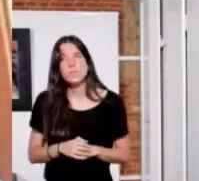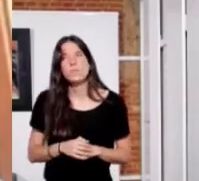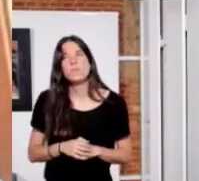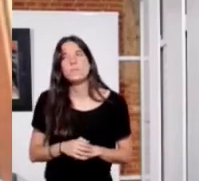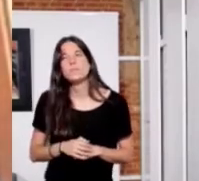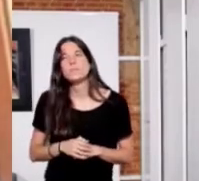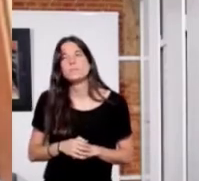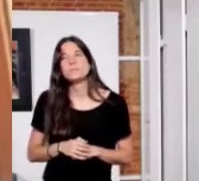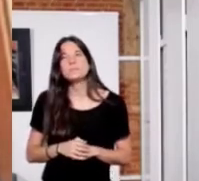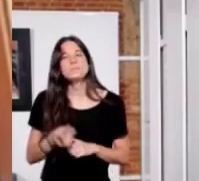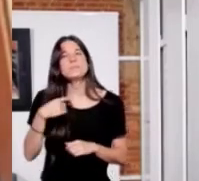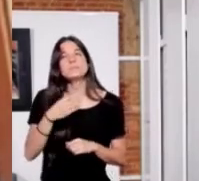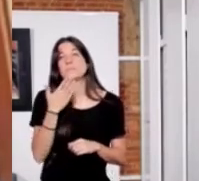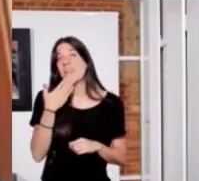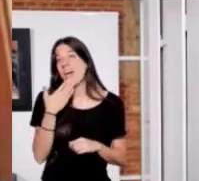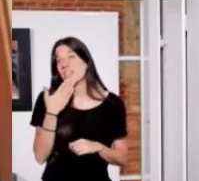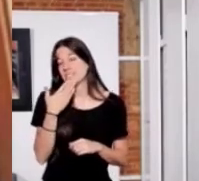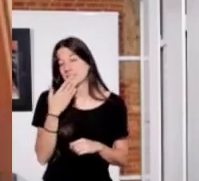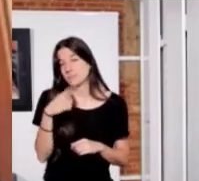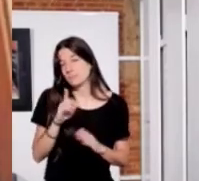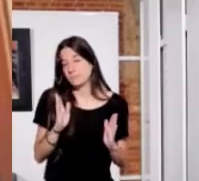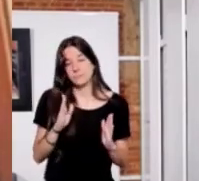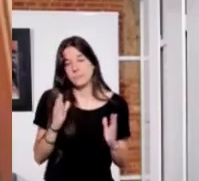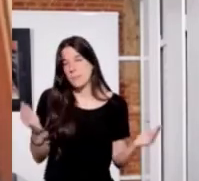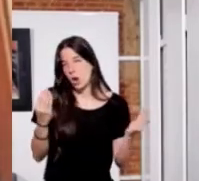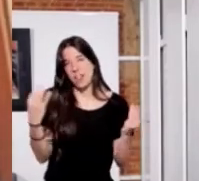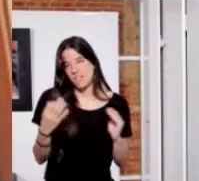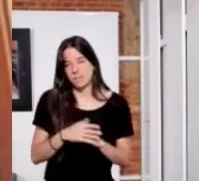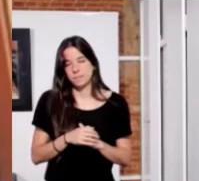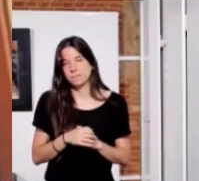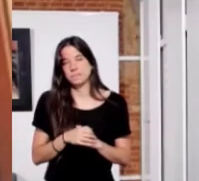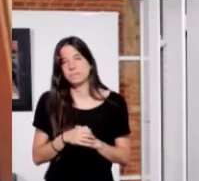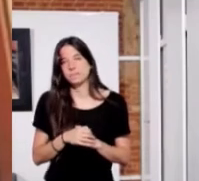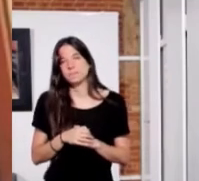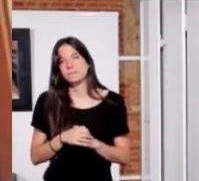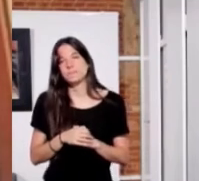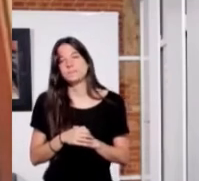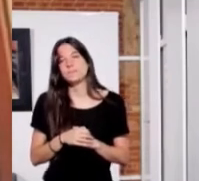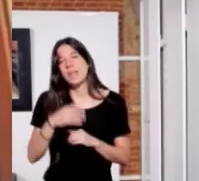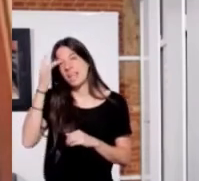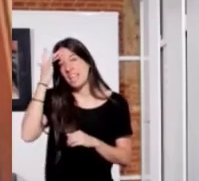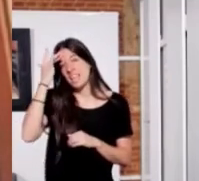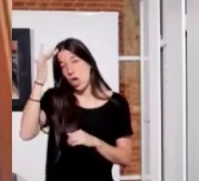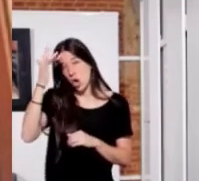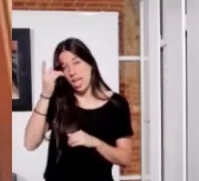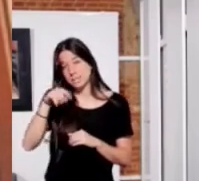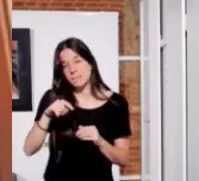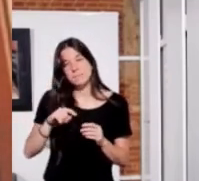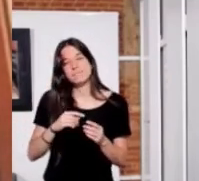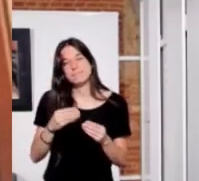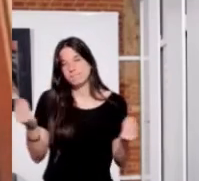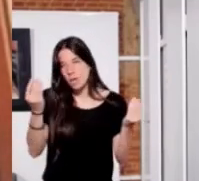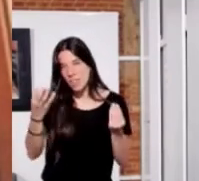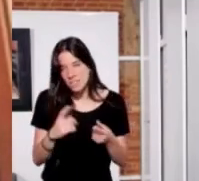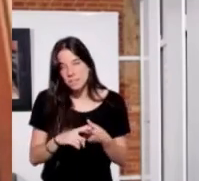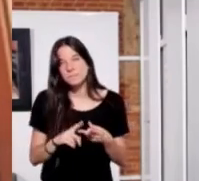Tenemos que mejorar las edades en el voluntariado. Tenemos que mejorar las ideologías en el voluntariado, tenemos